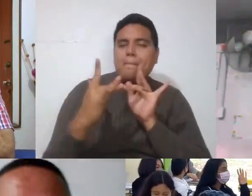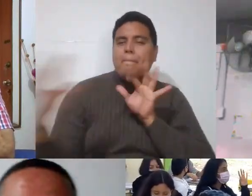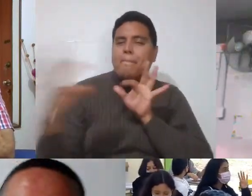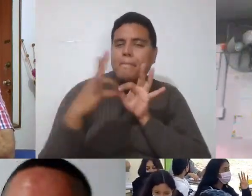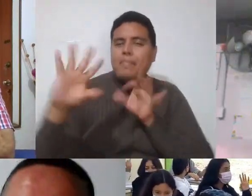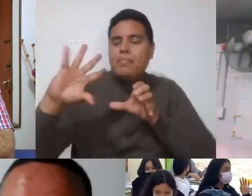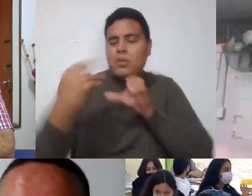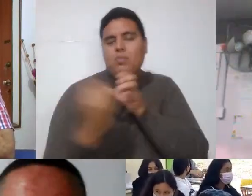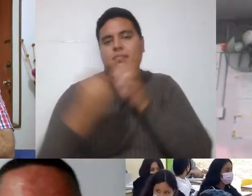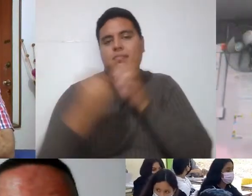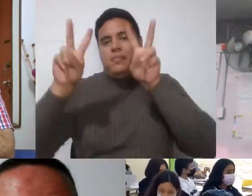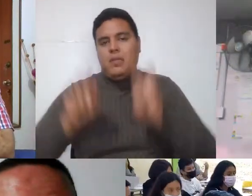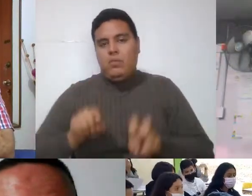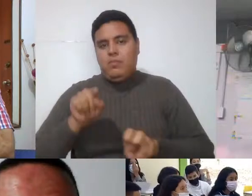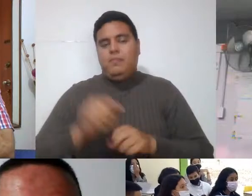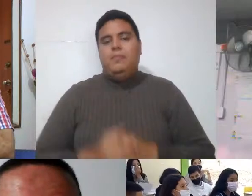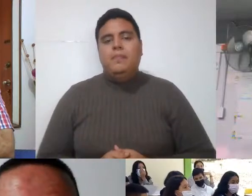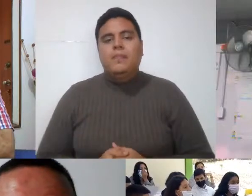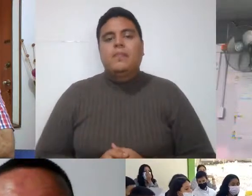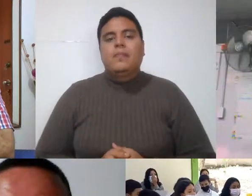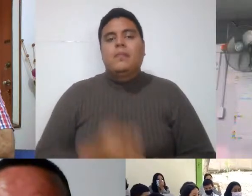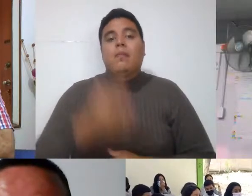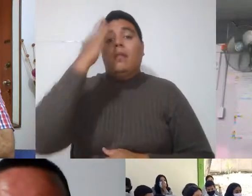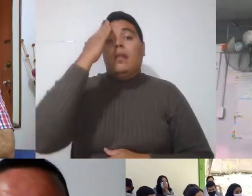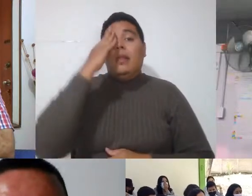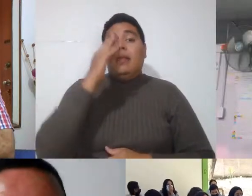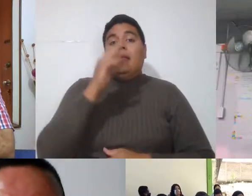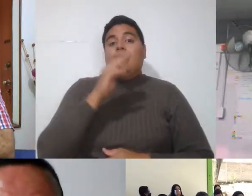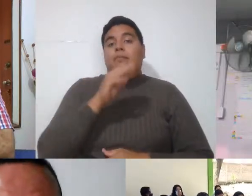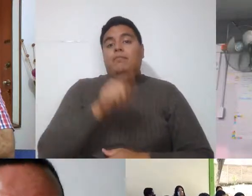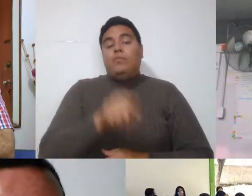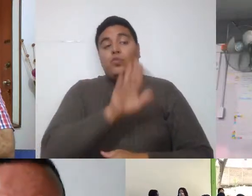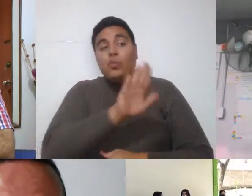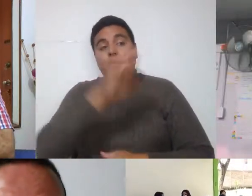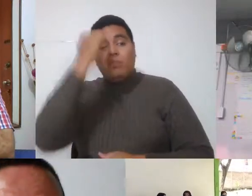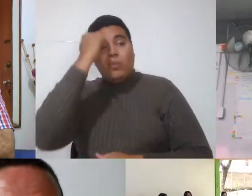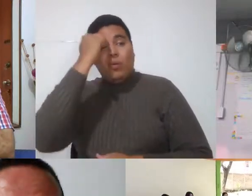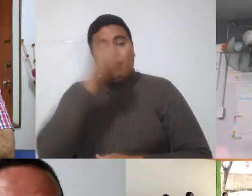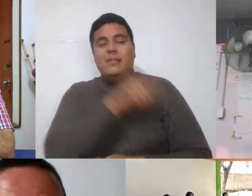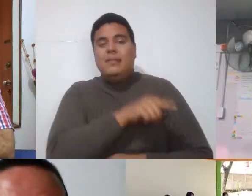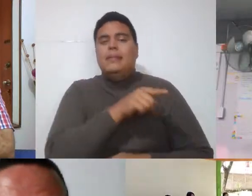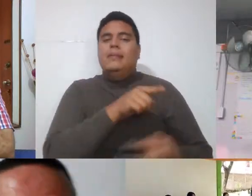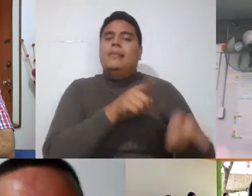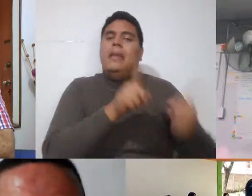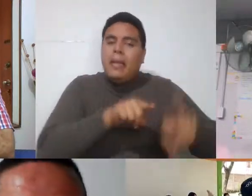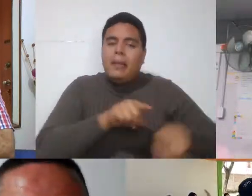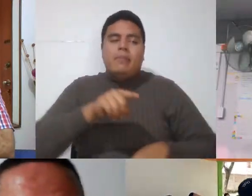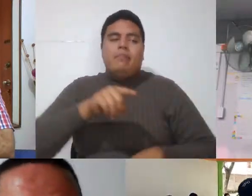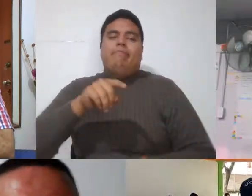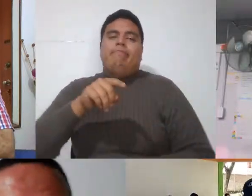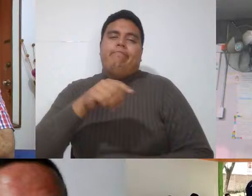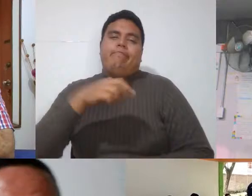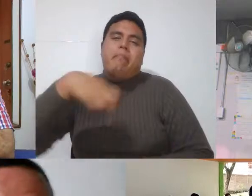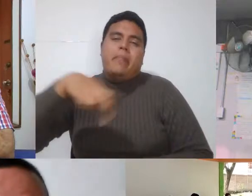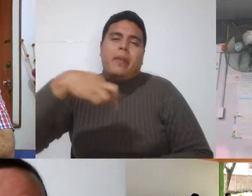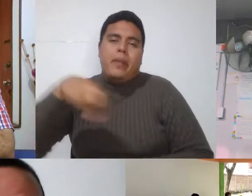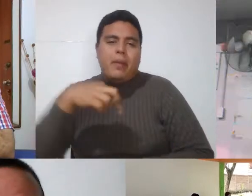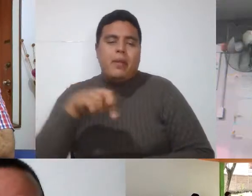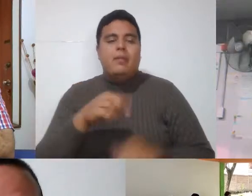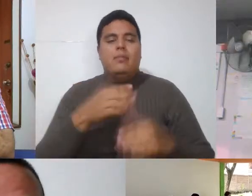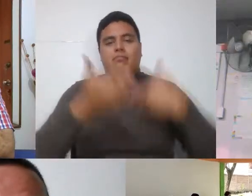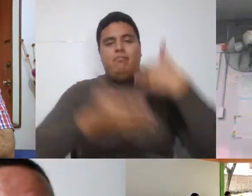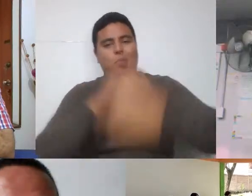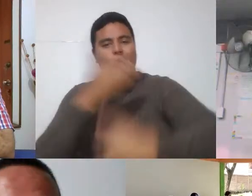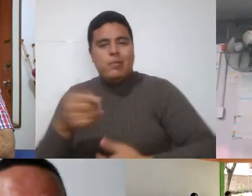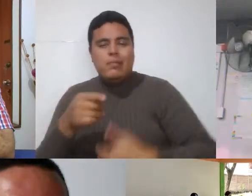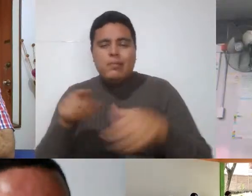inclusión. Asimismo, cuando los maestros en formación intervienen en la básica primaria, pues se hace un proceso similar desde el